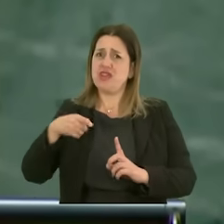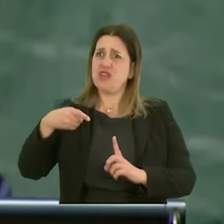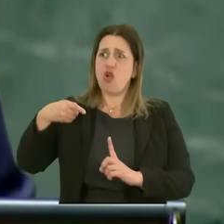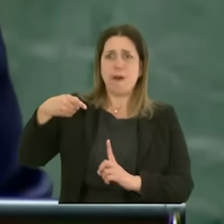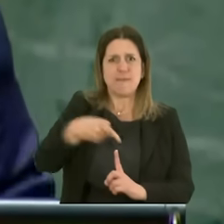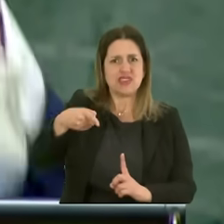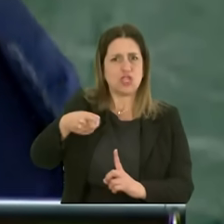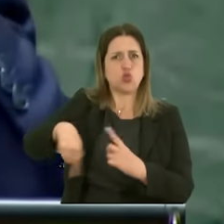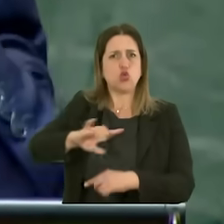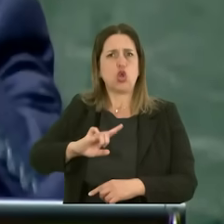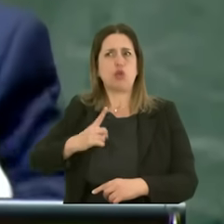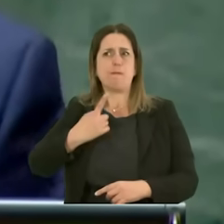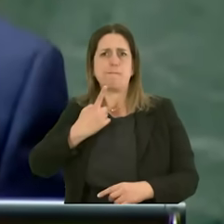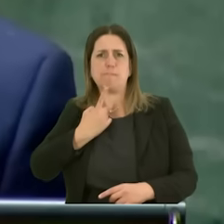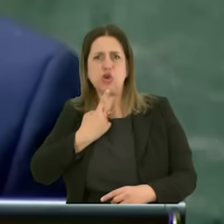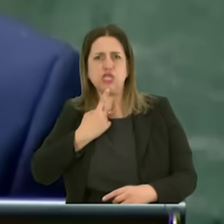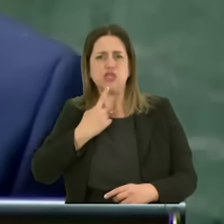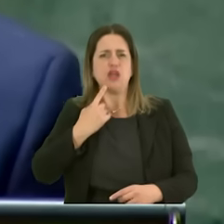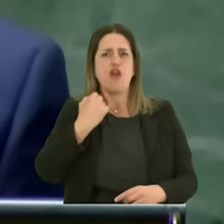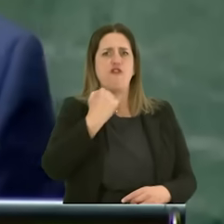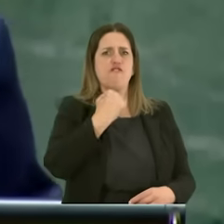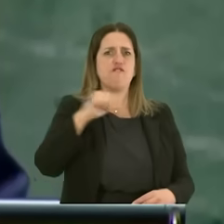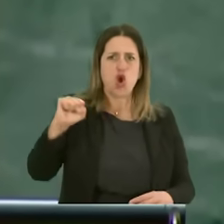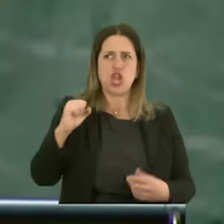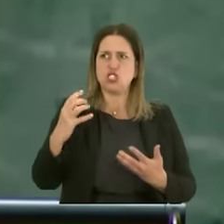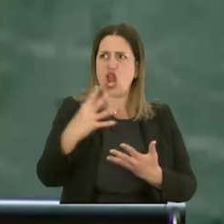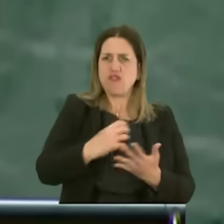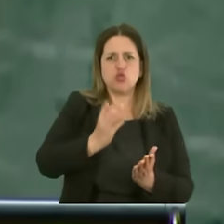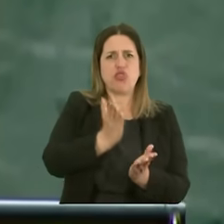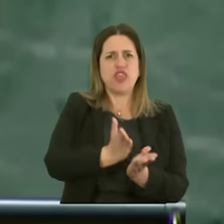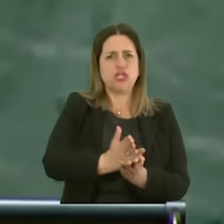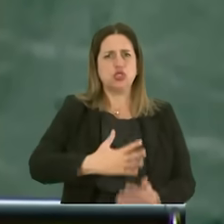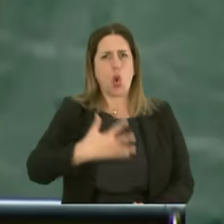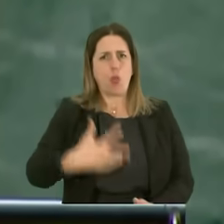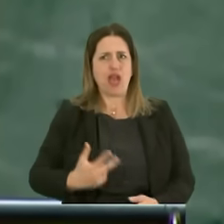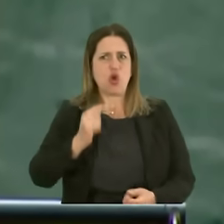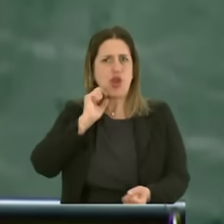política con la violación de los derechos humanos con la prisión